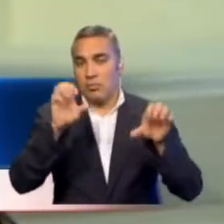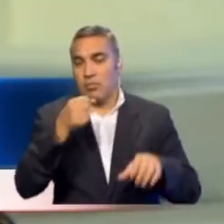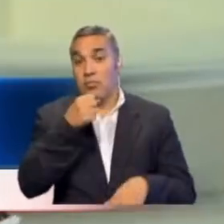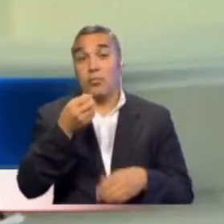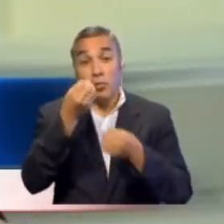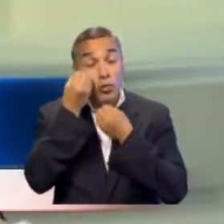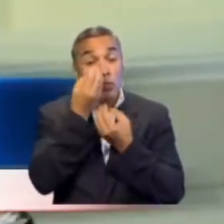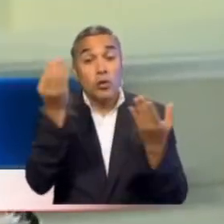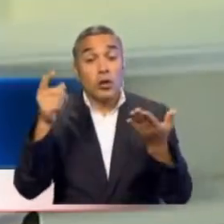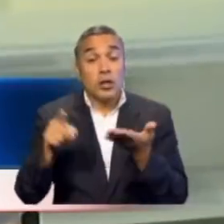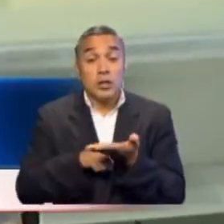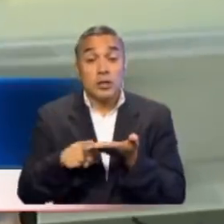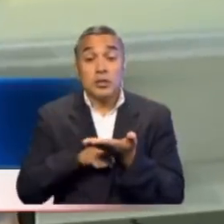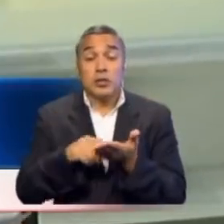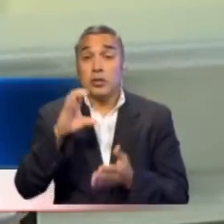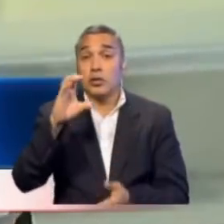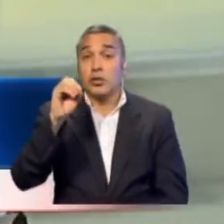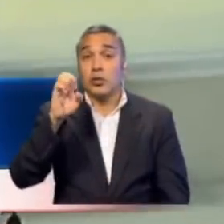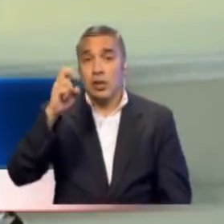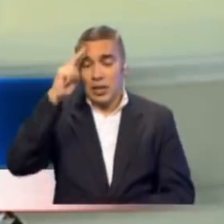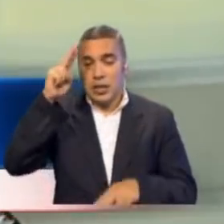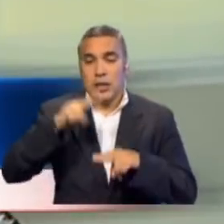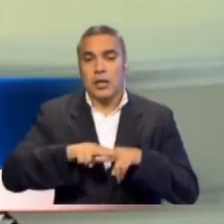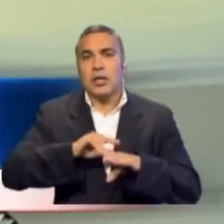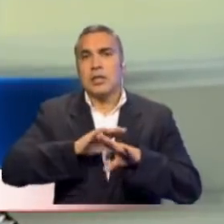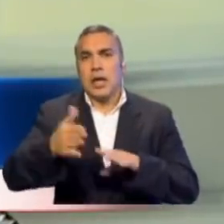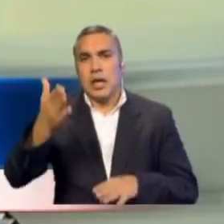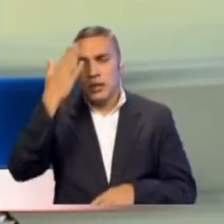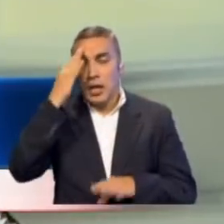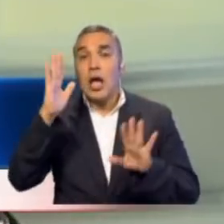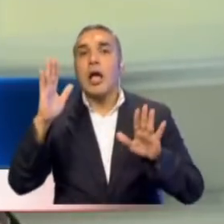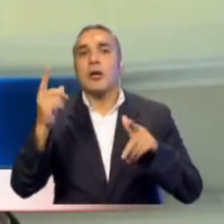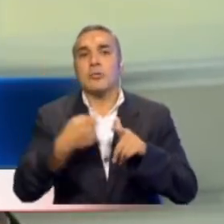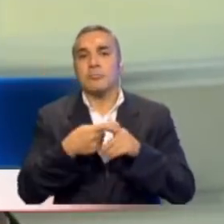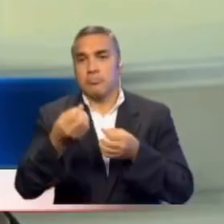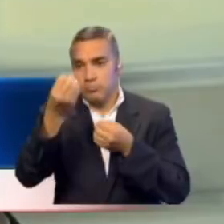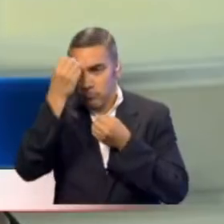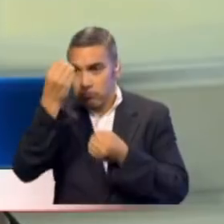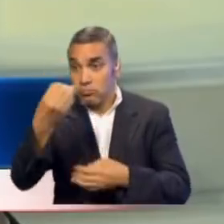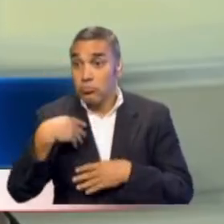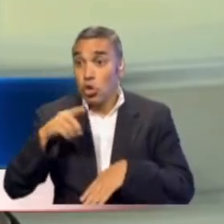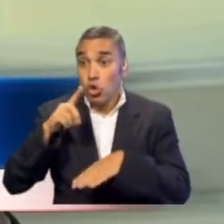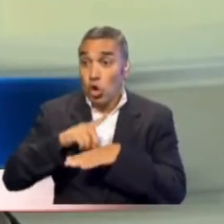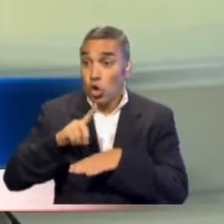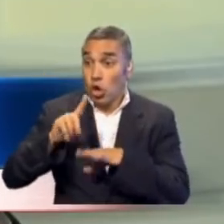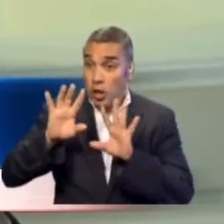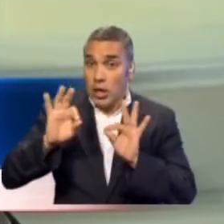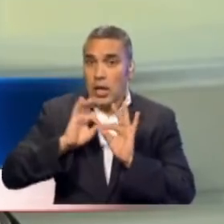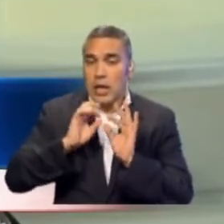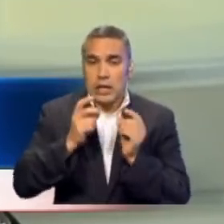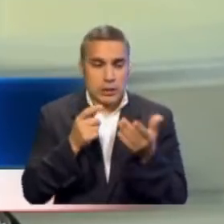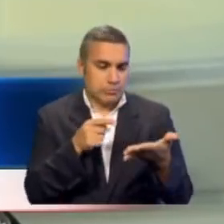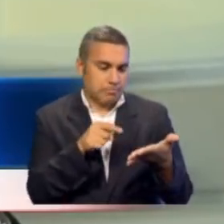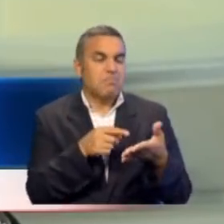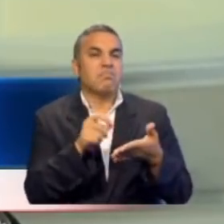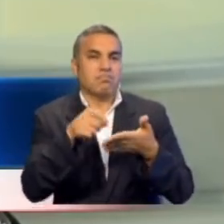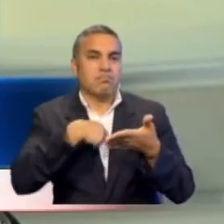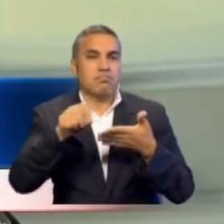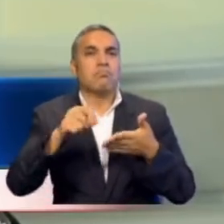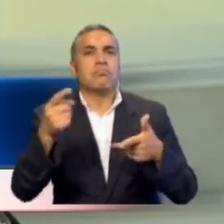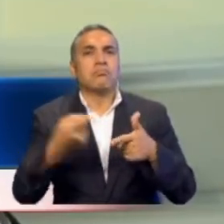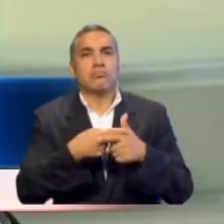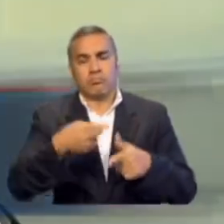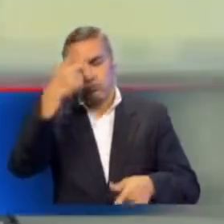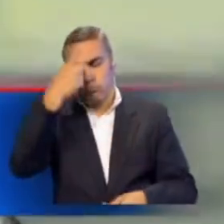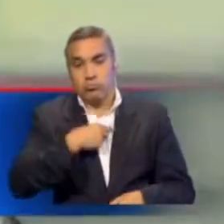Informarles que en sesión plenaria el COE Nacional conoció y aprobó el informe epidemiológico del país y resolvió por unanimidad